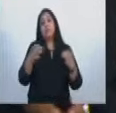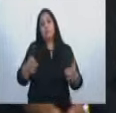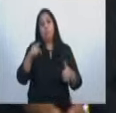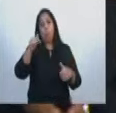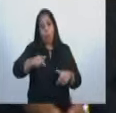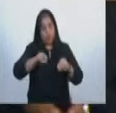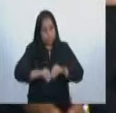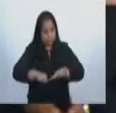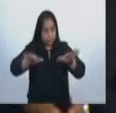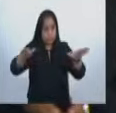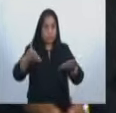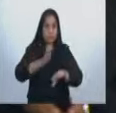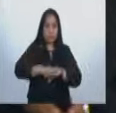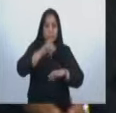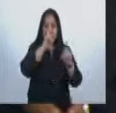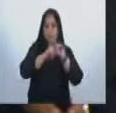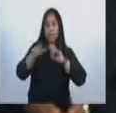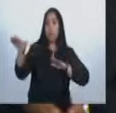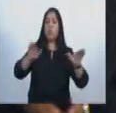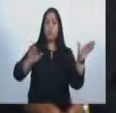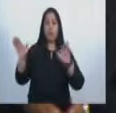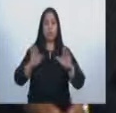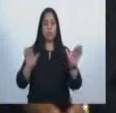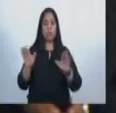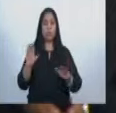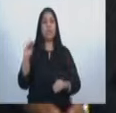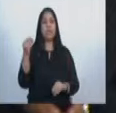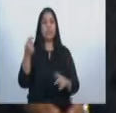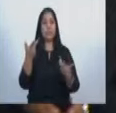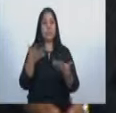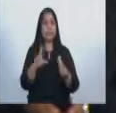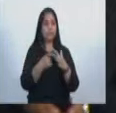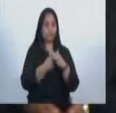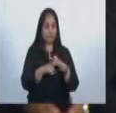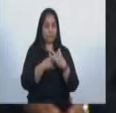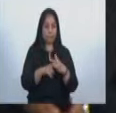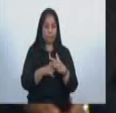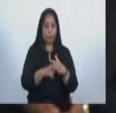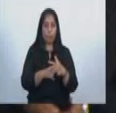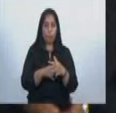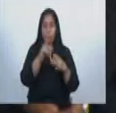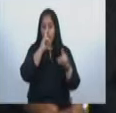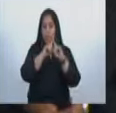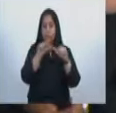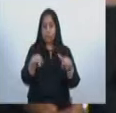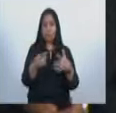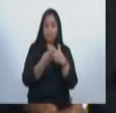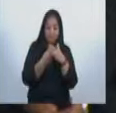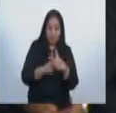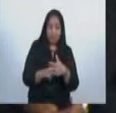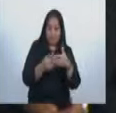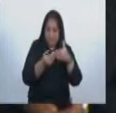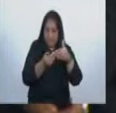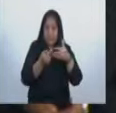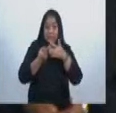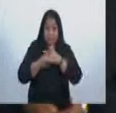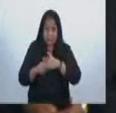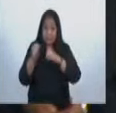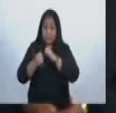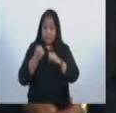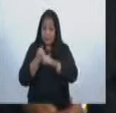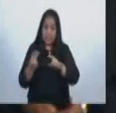ahorita la convocatoria que que se ha abierto eh desde que comience el año hasta que termine